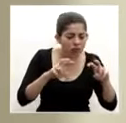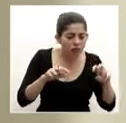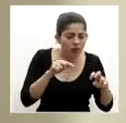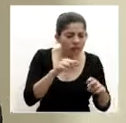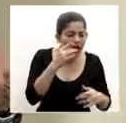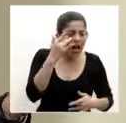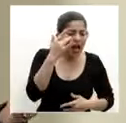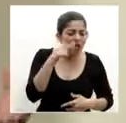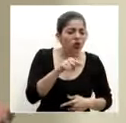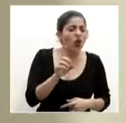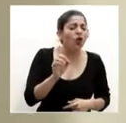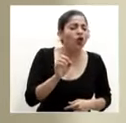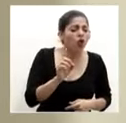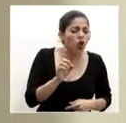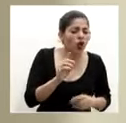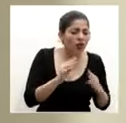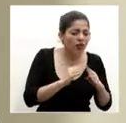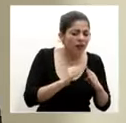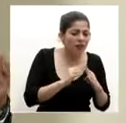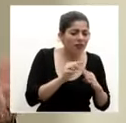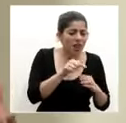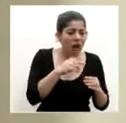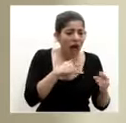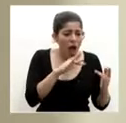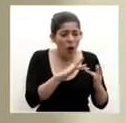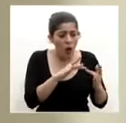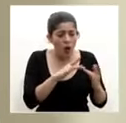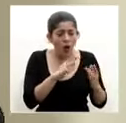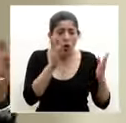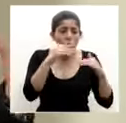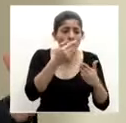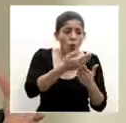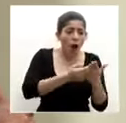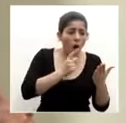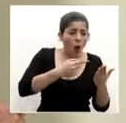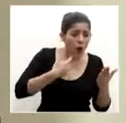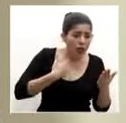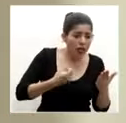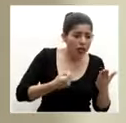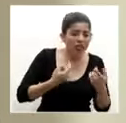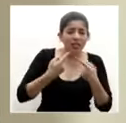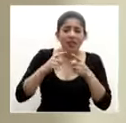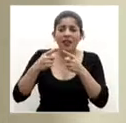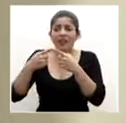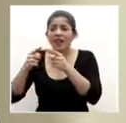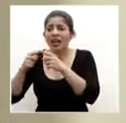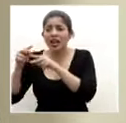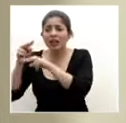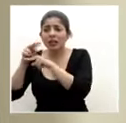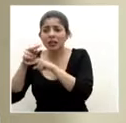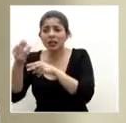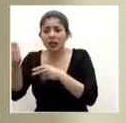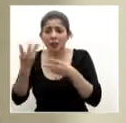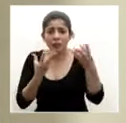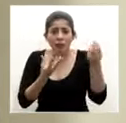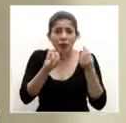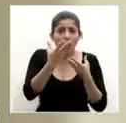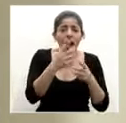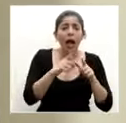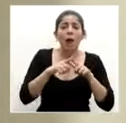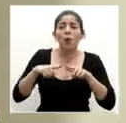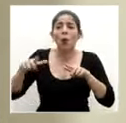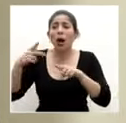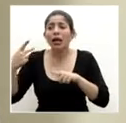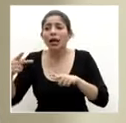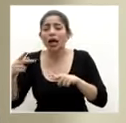¿Dónde están? Son muy dispersos, no tienen clúster, no tienen orden sanitaria previa, están surgiendo de diferentes tipos de vigilancia, como la de zonas de riesgo,